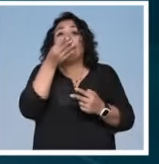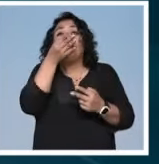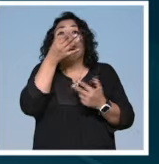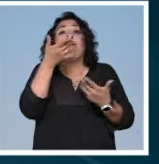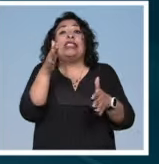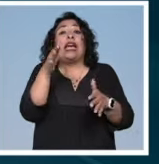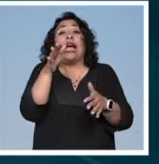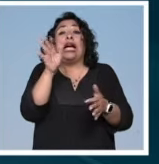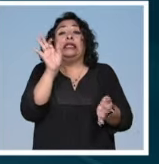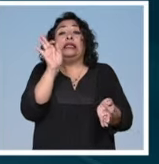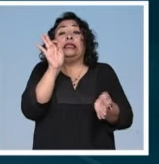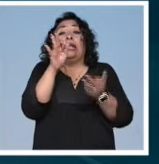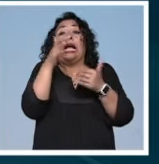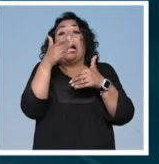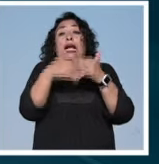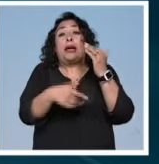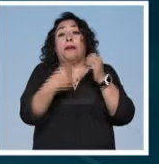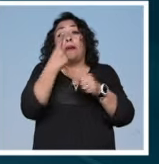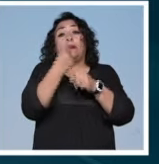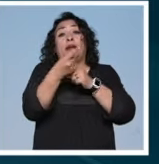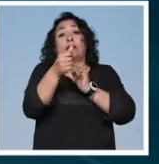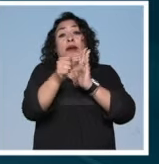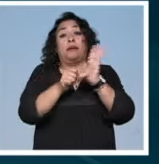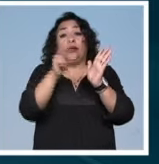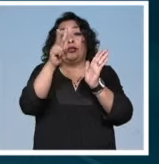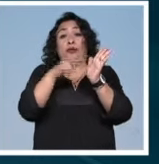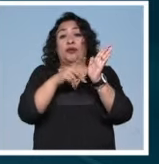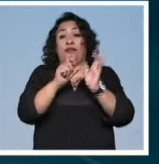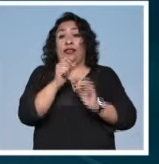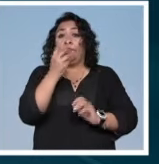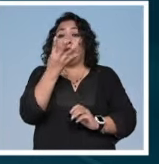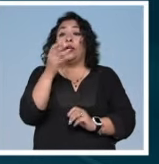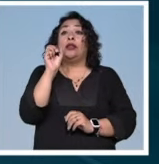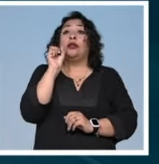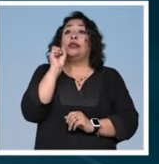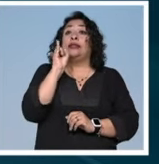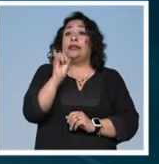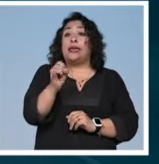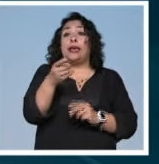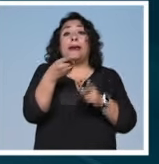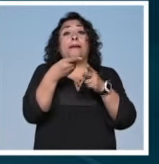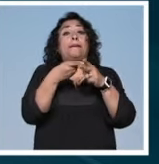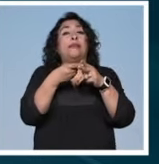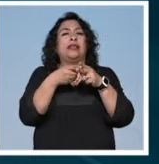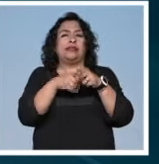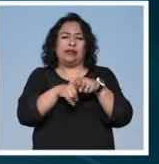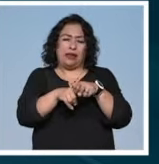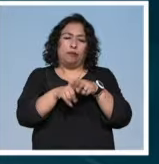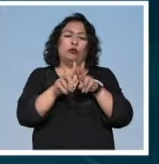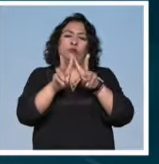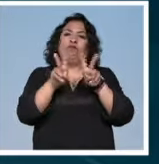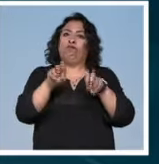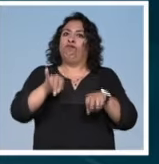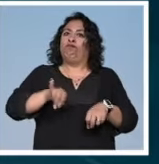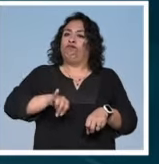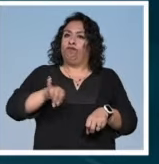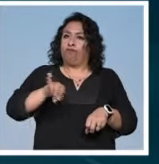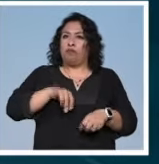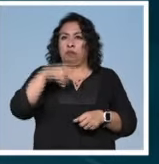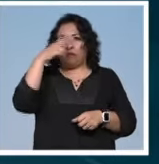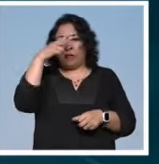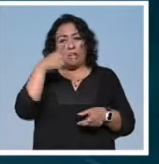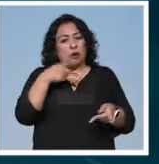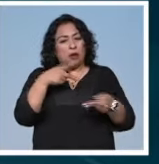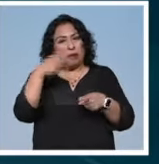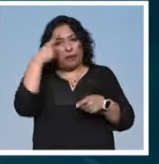prácticamente en la recta final de este primer mes del 2024. Efectivamente, iniciamos con esto que les va a llamar la atención. México se